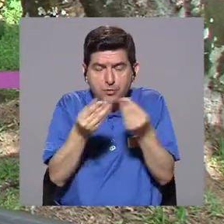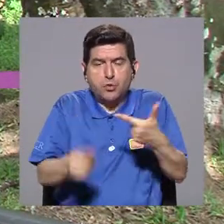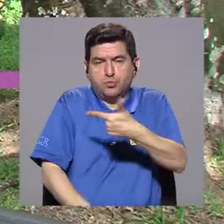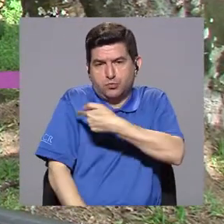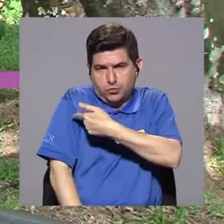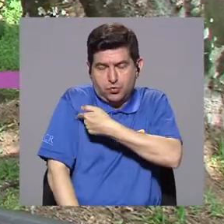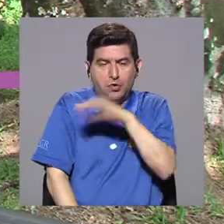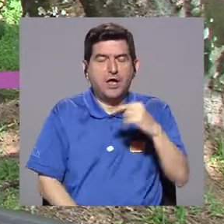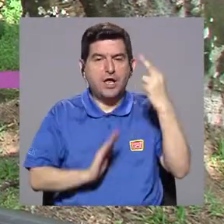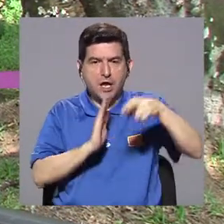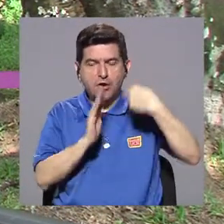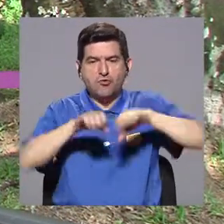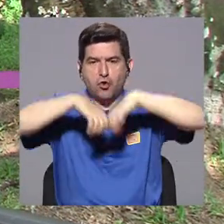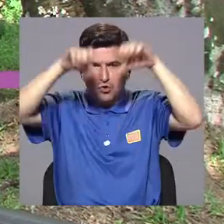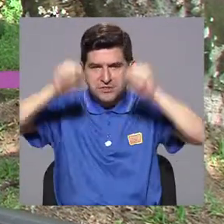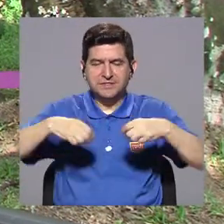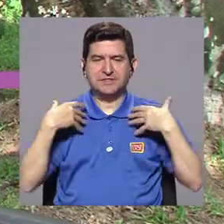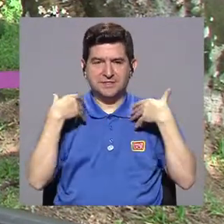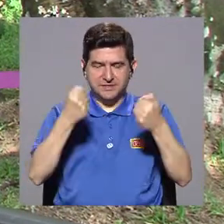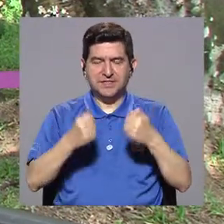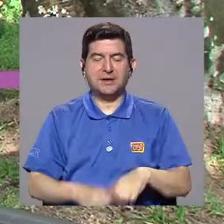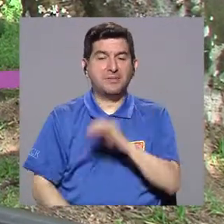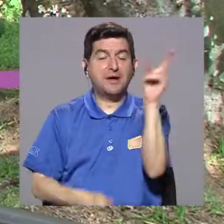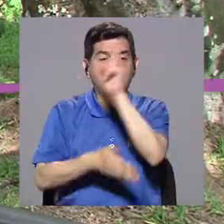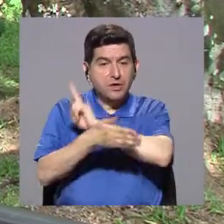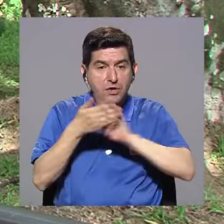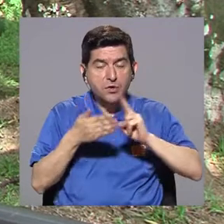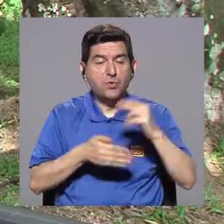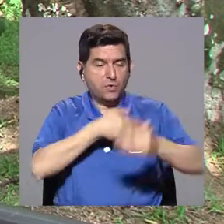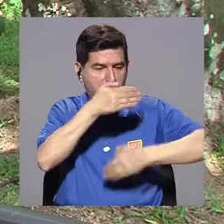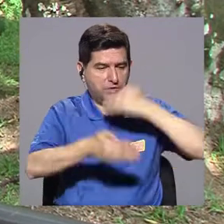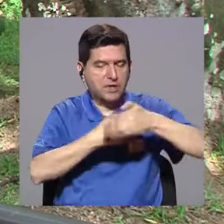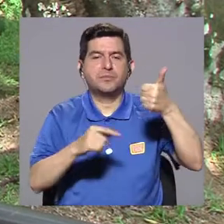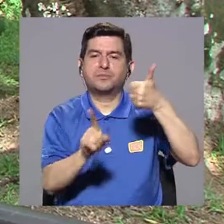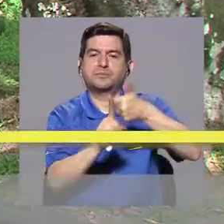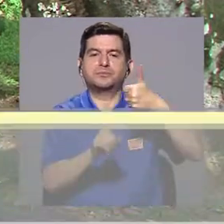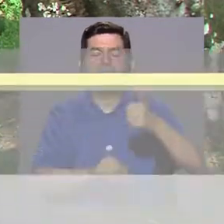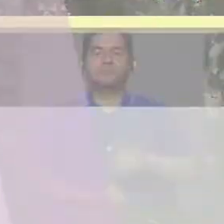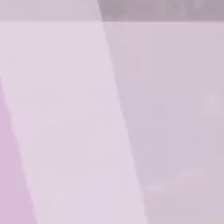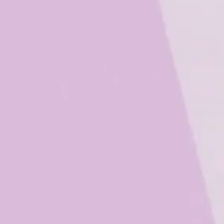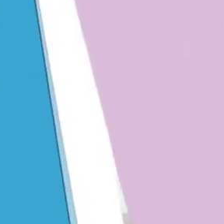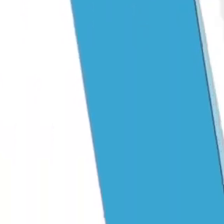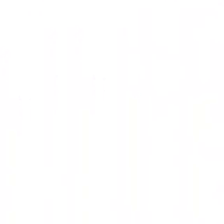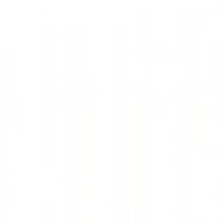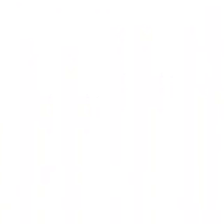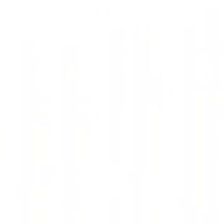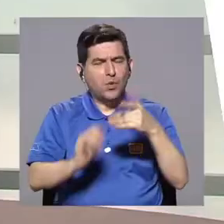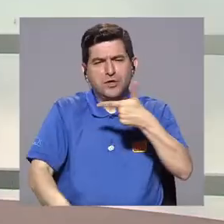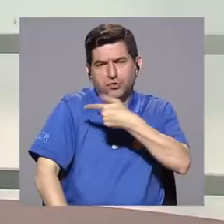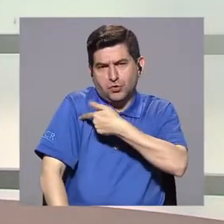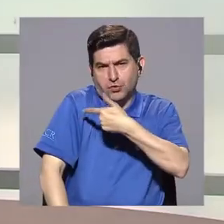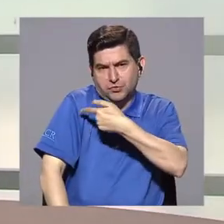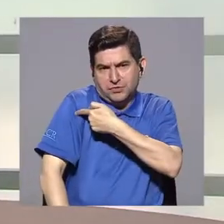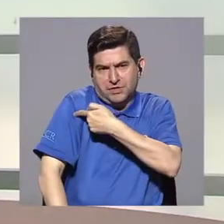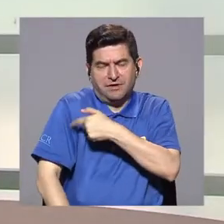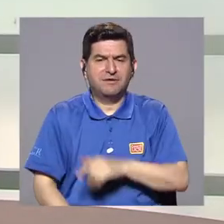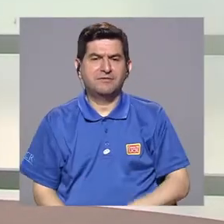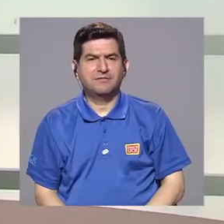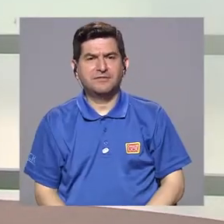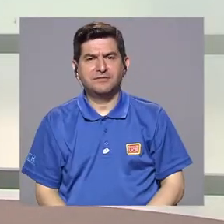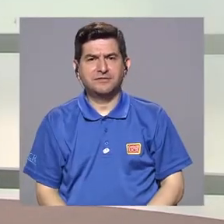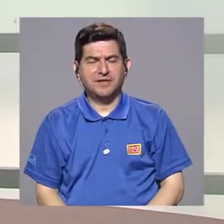producción de vacunas y el papel de los sistemas de salud y de las universidades en este proceso. Cuando se habla de